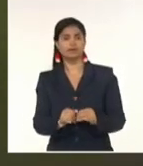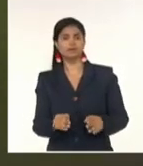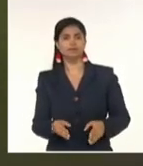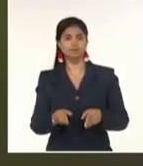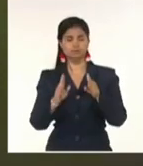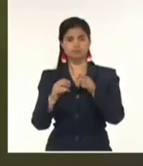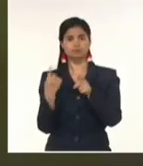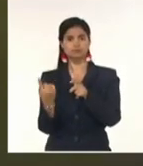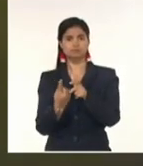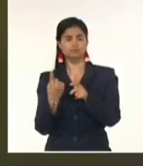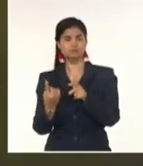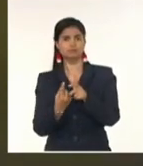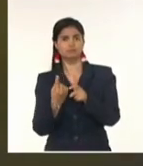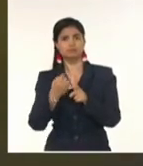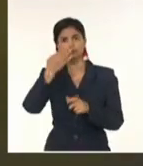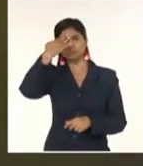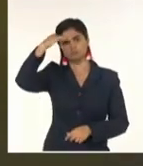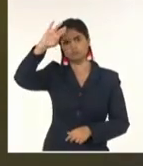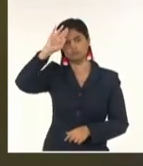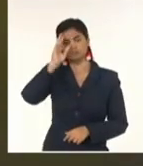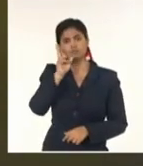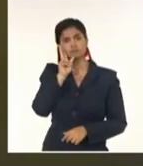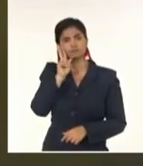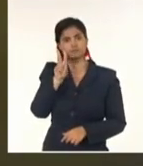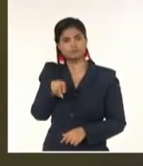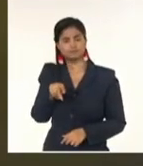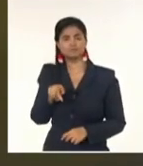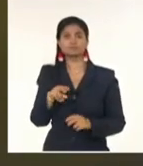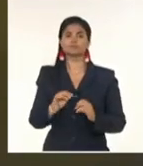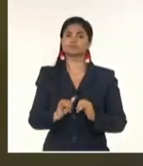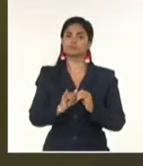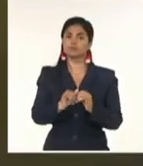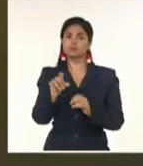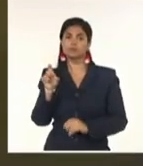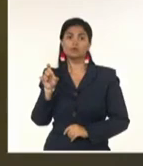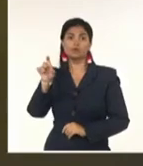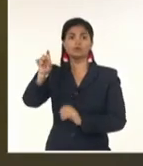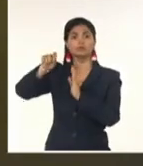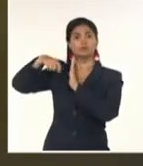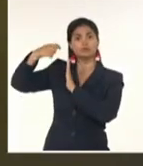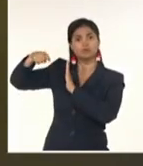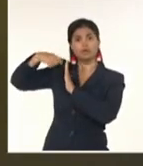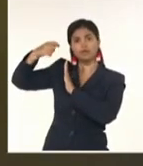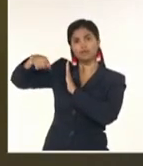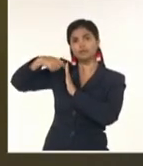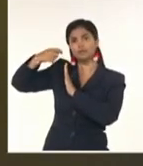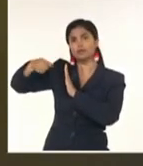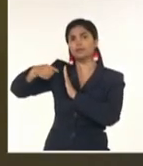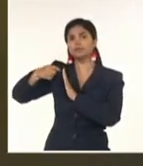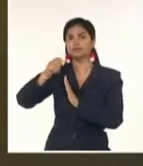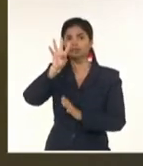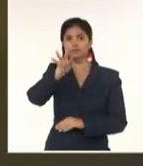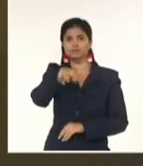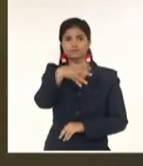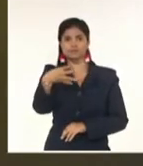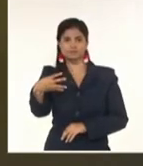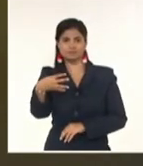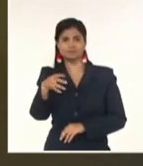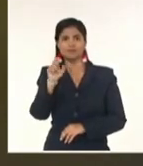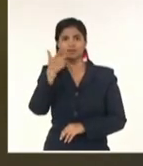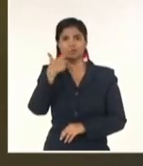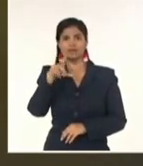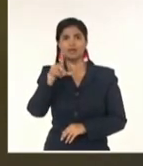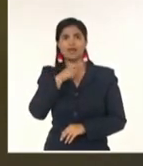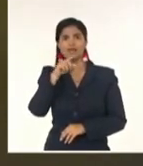y el canal Cubavisión le invitan a la premier del último capítulo de la serie Calendario. Esto será en el Capitalino Cine Yara el próximo